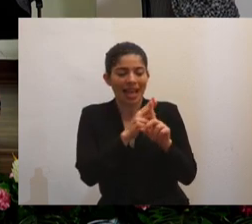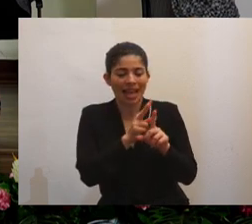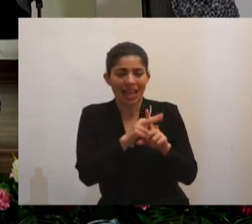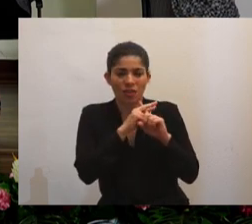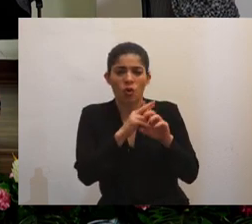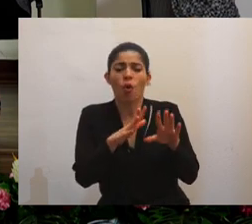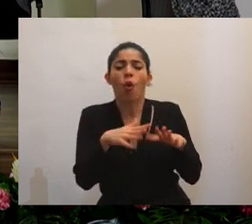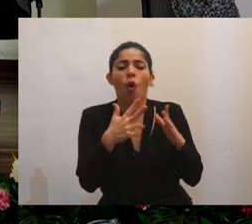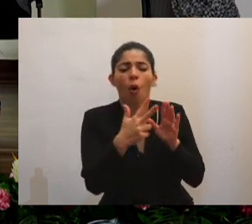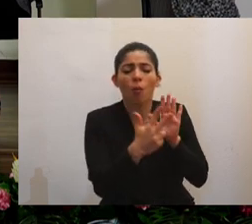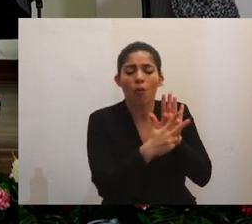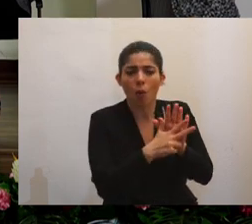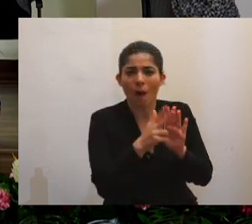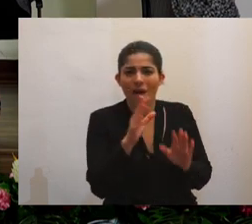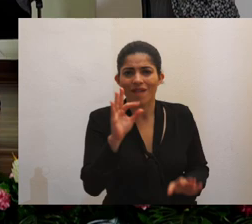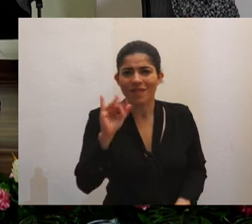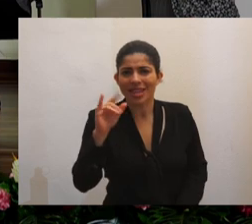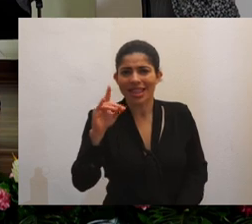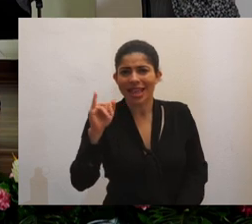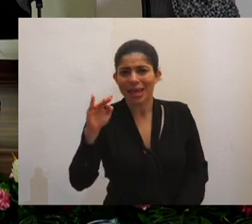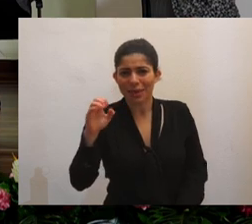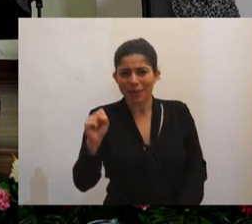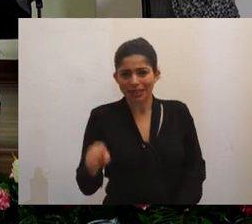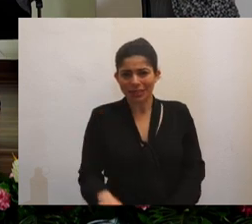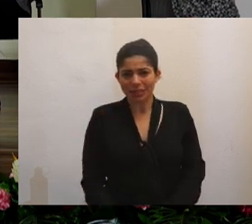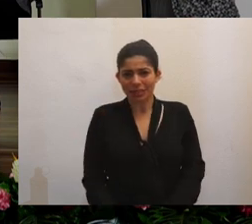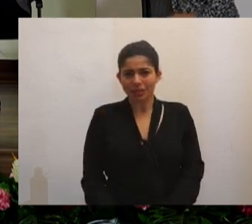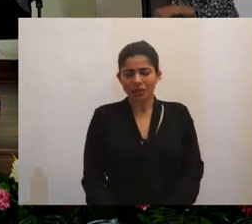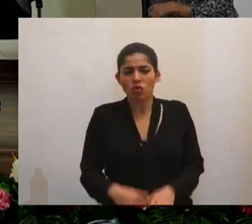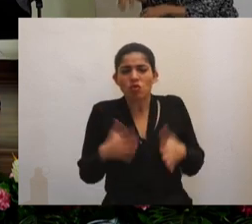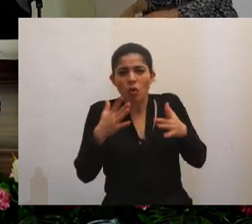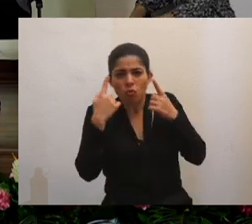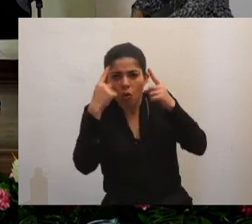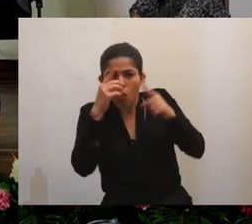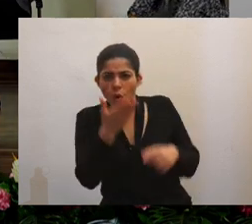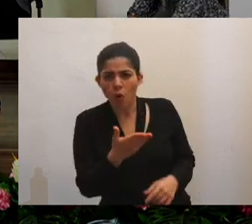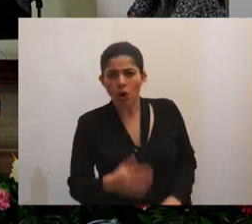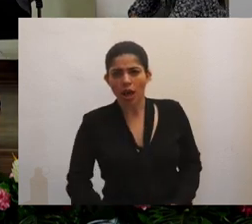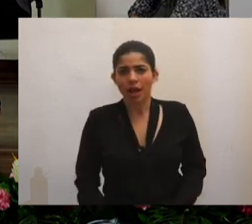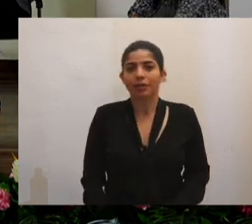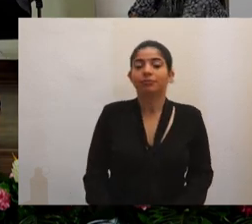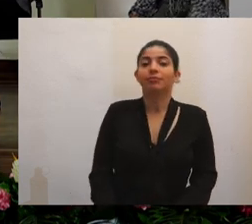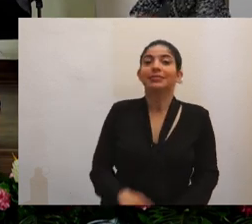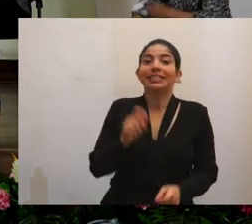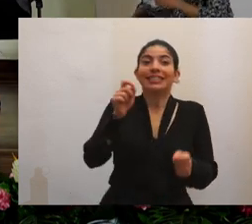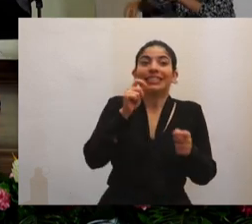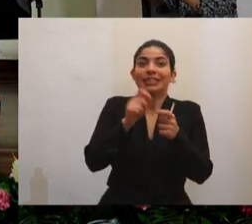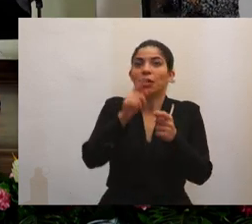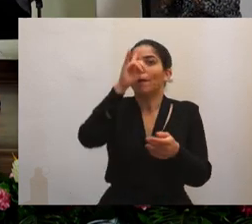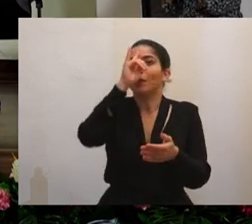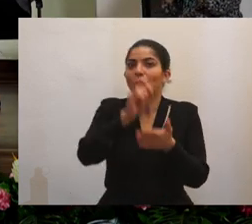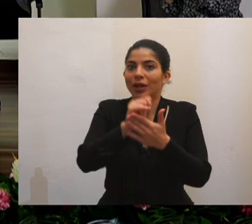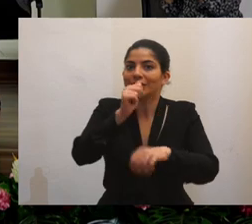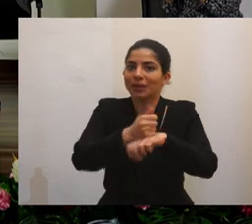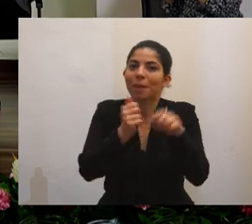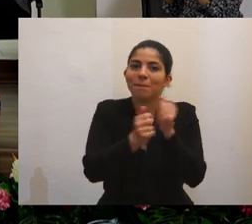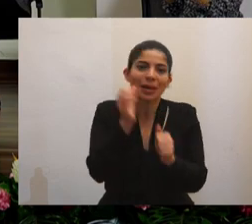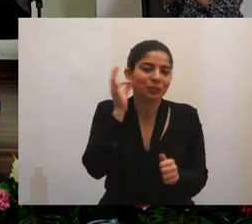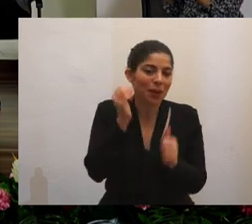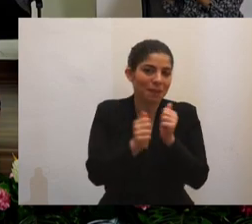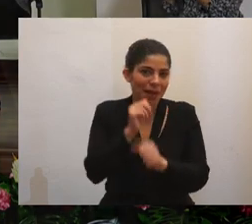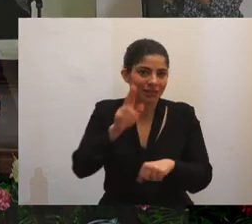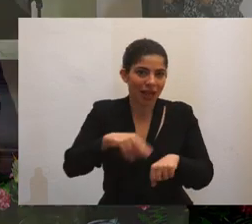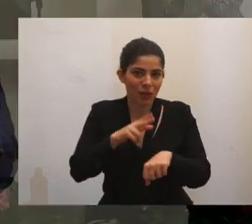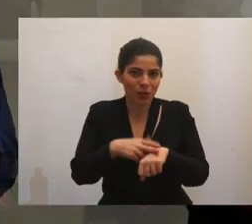el aval de FIDEIMAS? Nos consulta esta señora muy interesada. Justo para esto nace Más Mujeres, Más